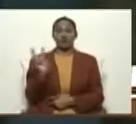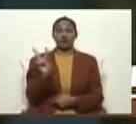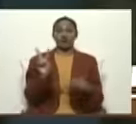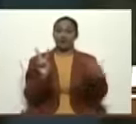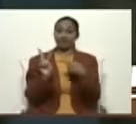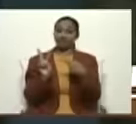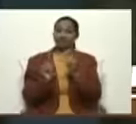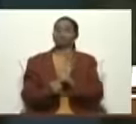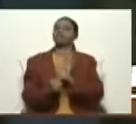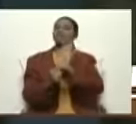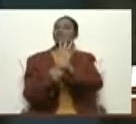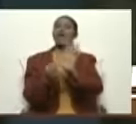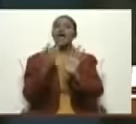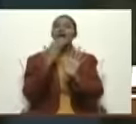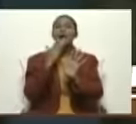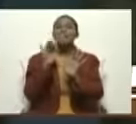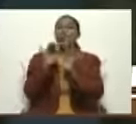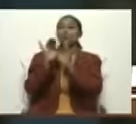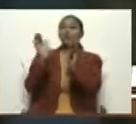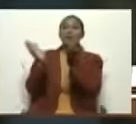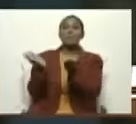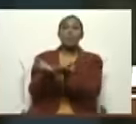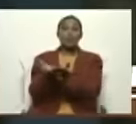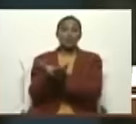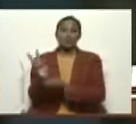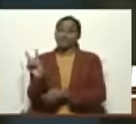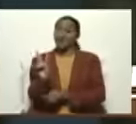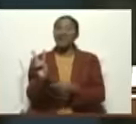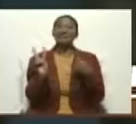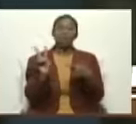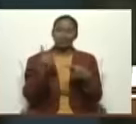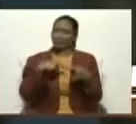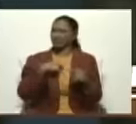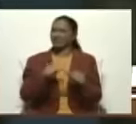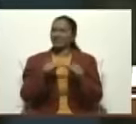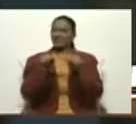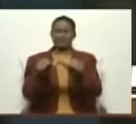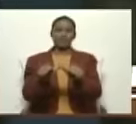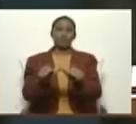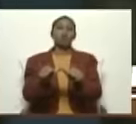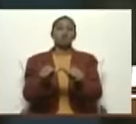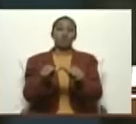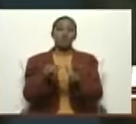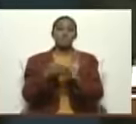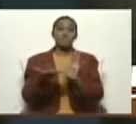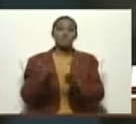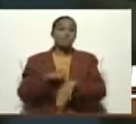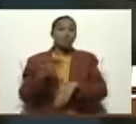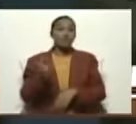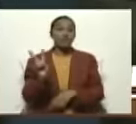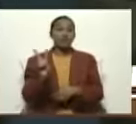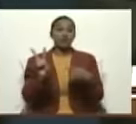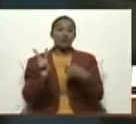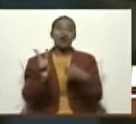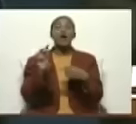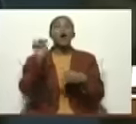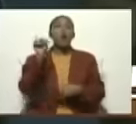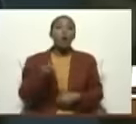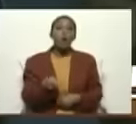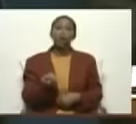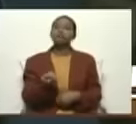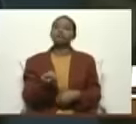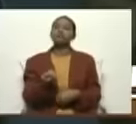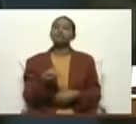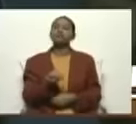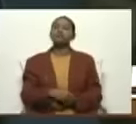en el mundo y lo vamos a seguir siendo. Venezuela hoy se está jugando su destino y se lo va a jugar con un